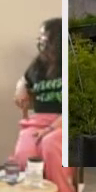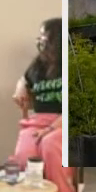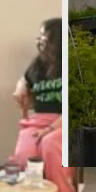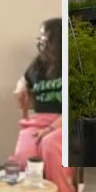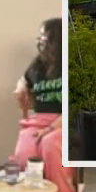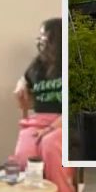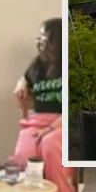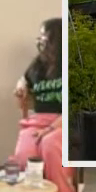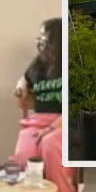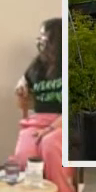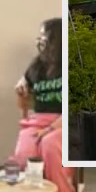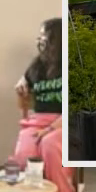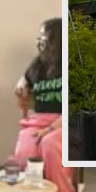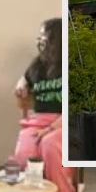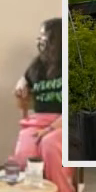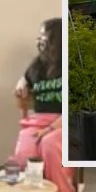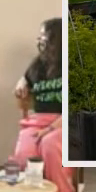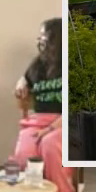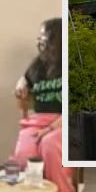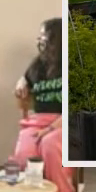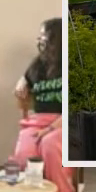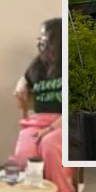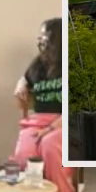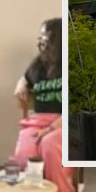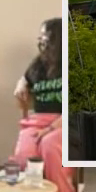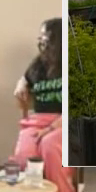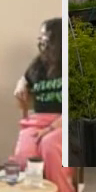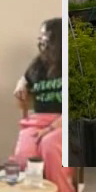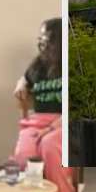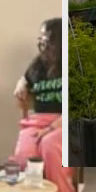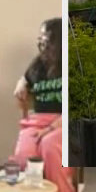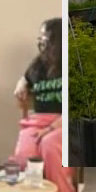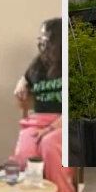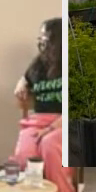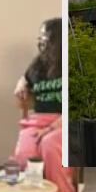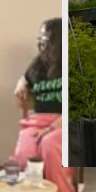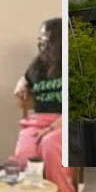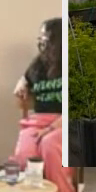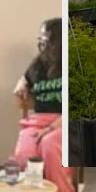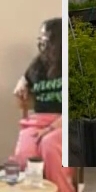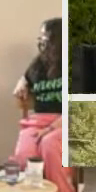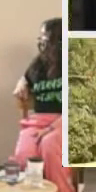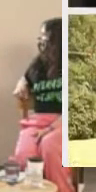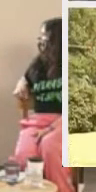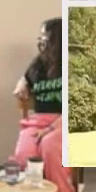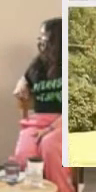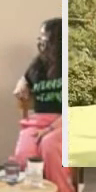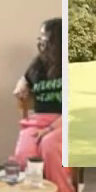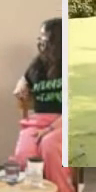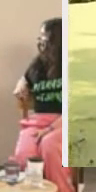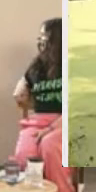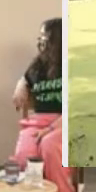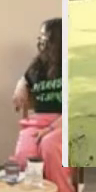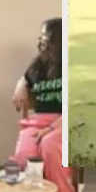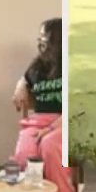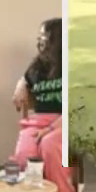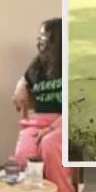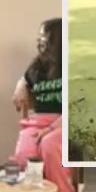para encontrar cómo toda la ciudad tiene un patrón donde las zonas donde la gente vive mejor también